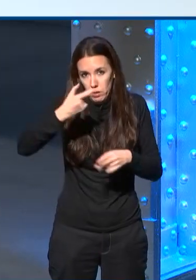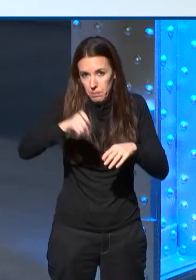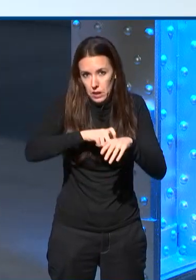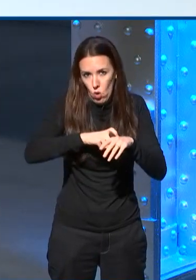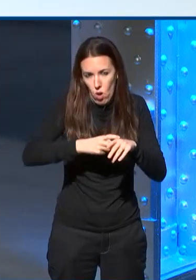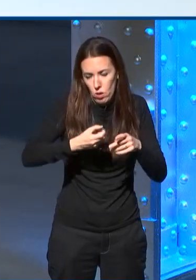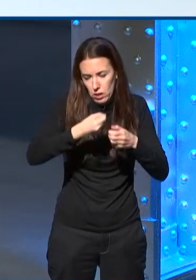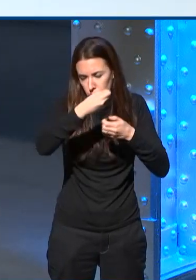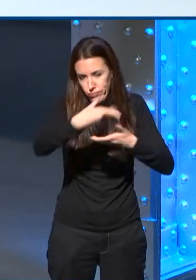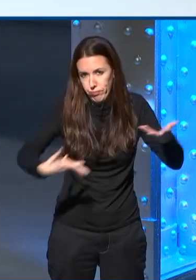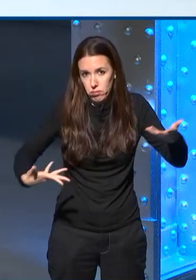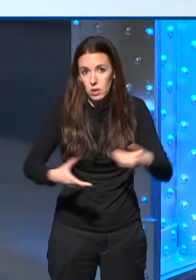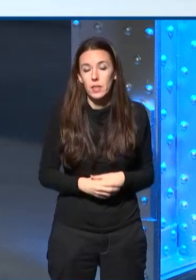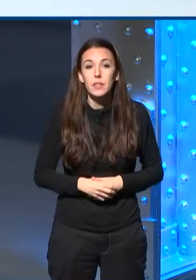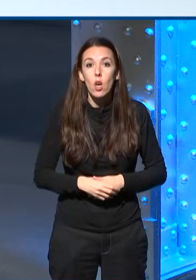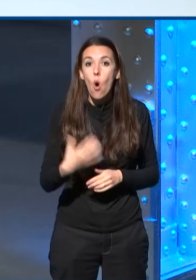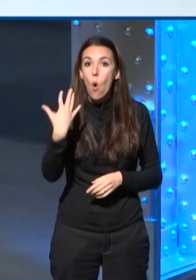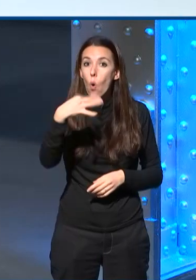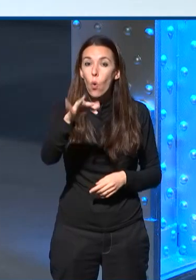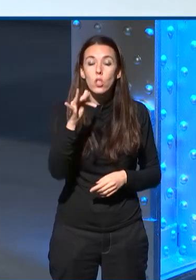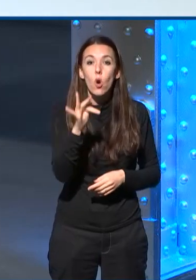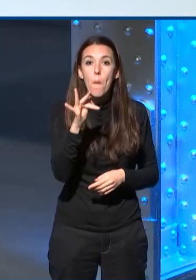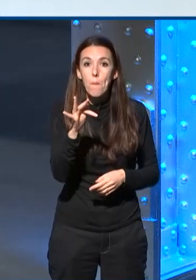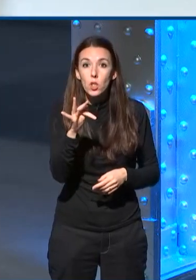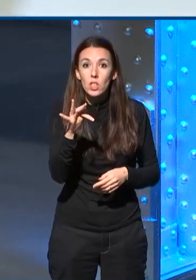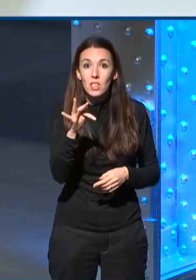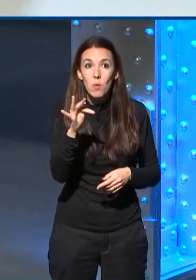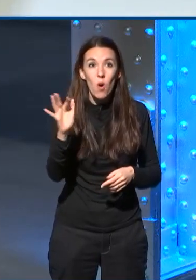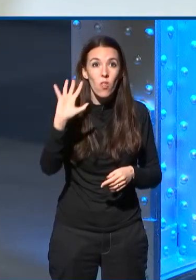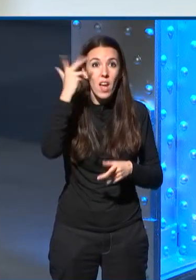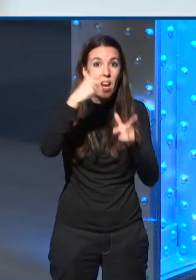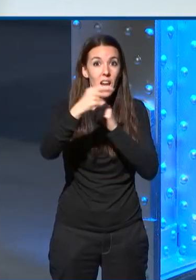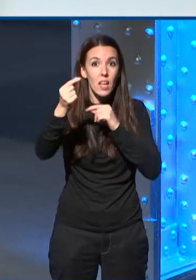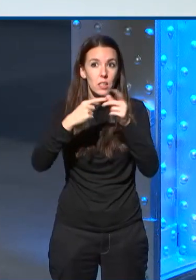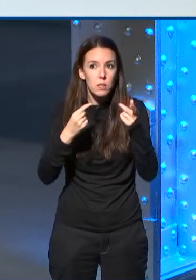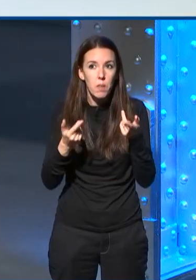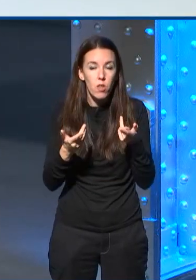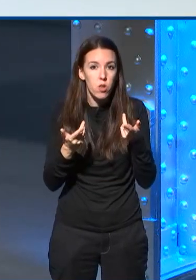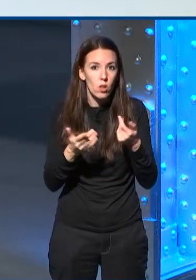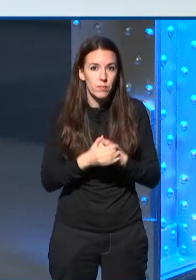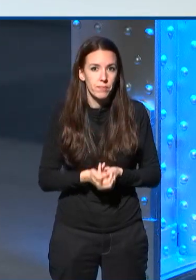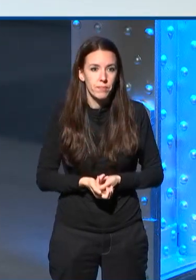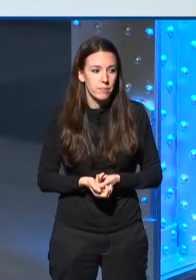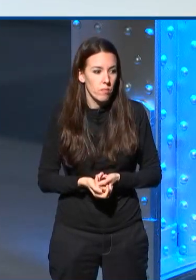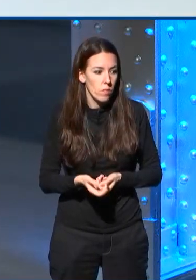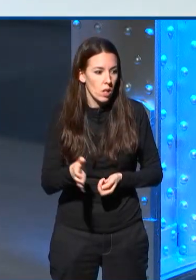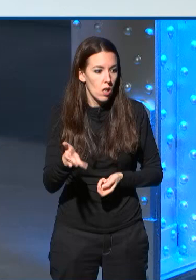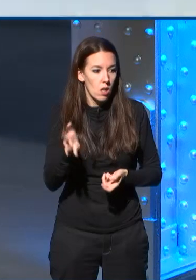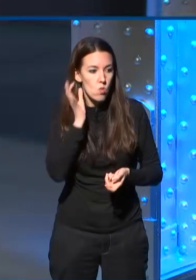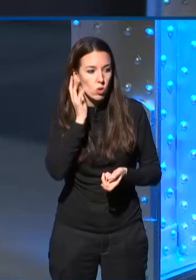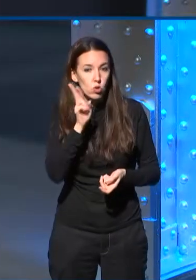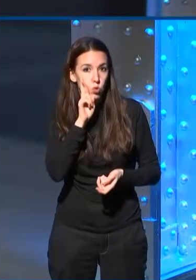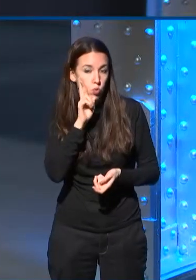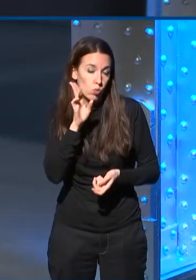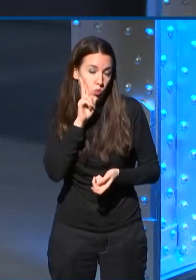¿no? La única ventaja del espacio de los astronautas es que creo que no te llevas suegra. O sea que de alguna manera pues, puedes